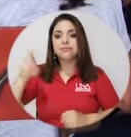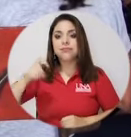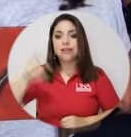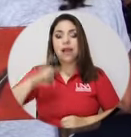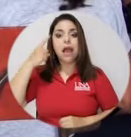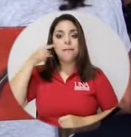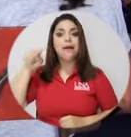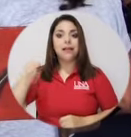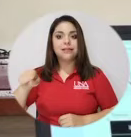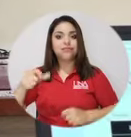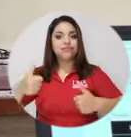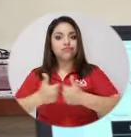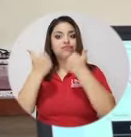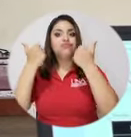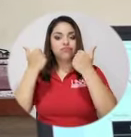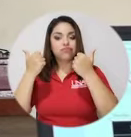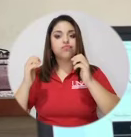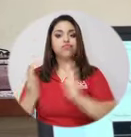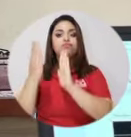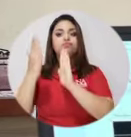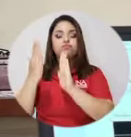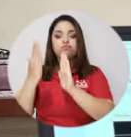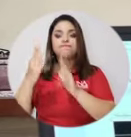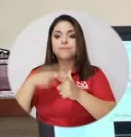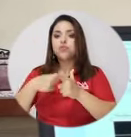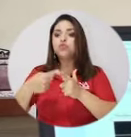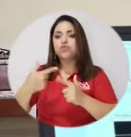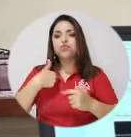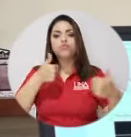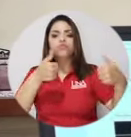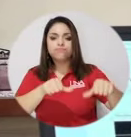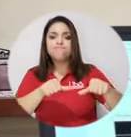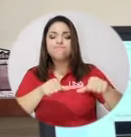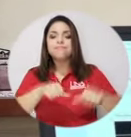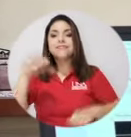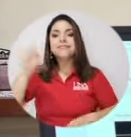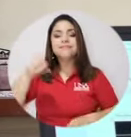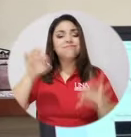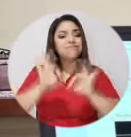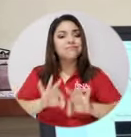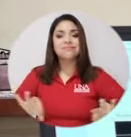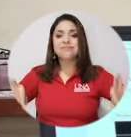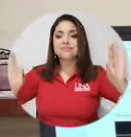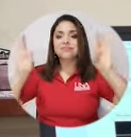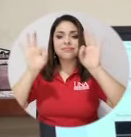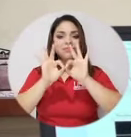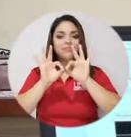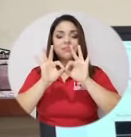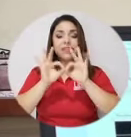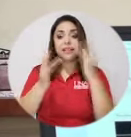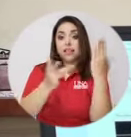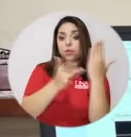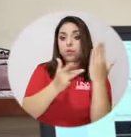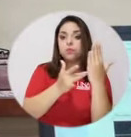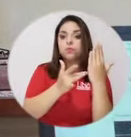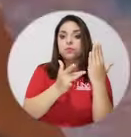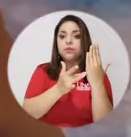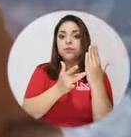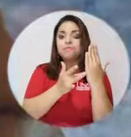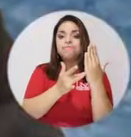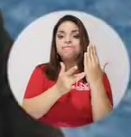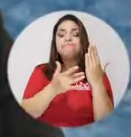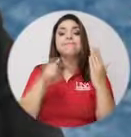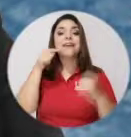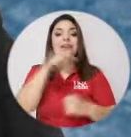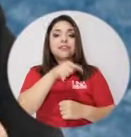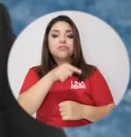se enfrenta. Entonces, coincido en que es fundamental que lo tecnológico se